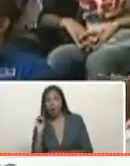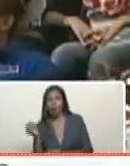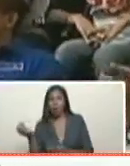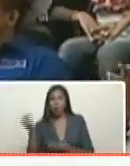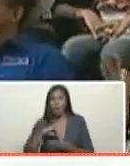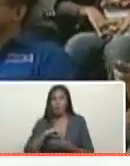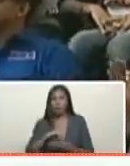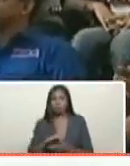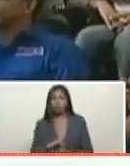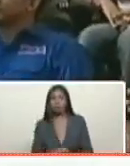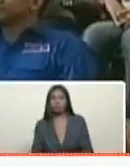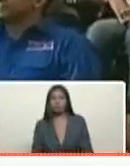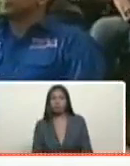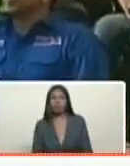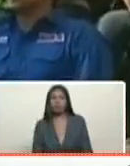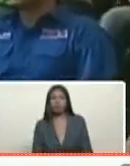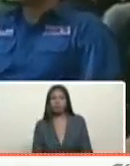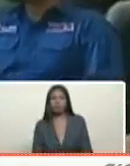O más.